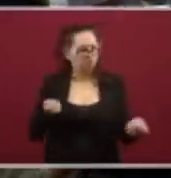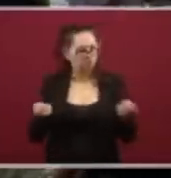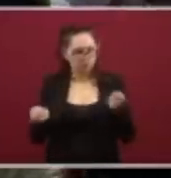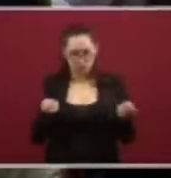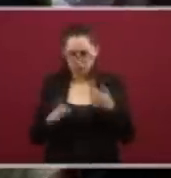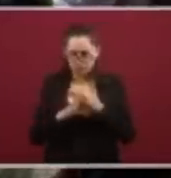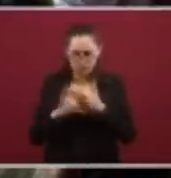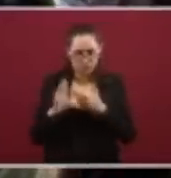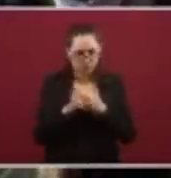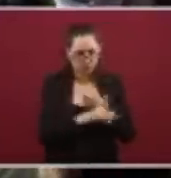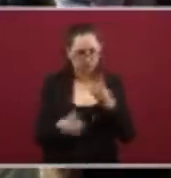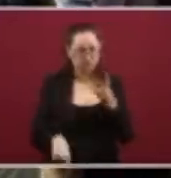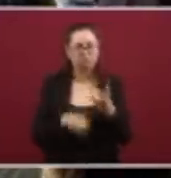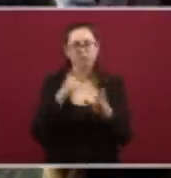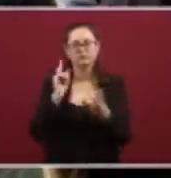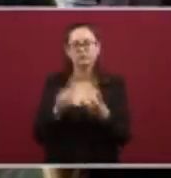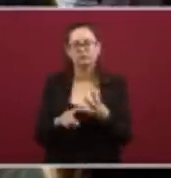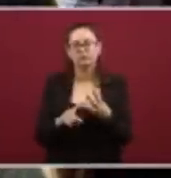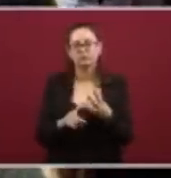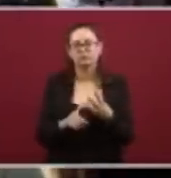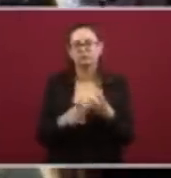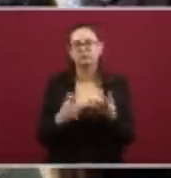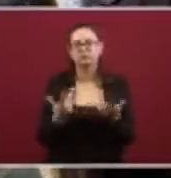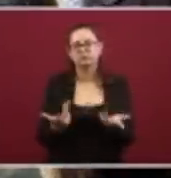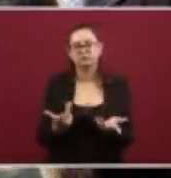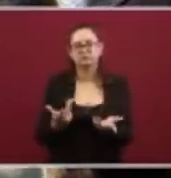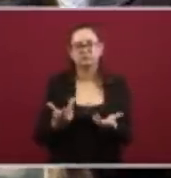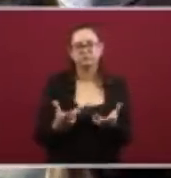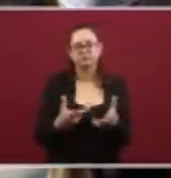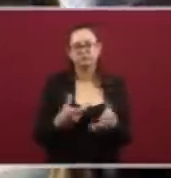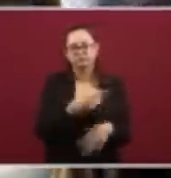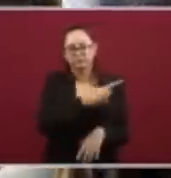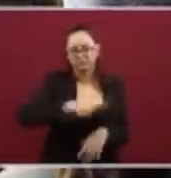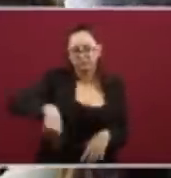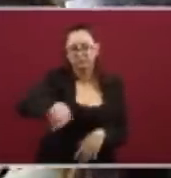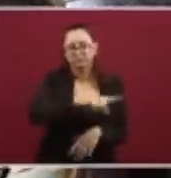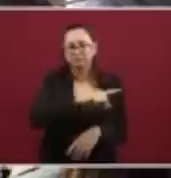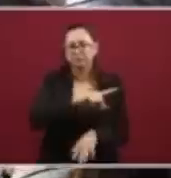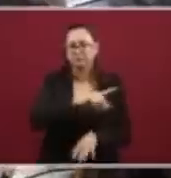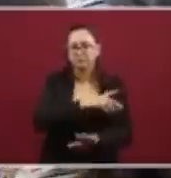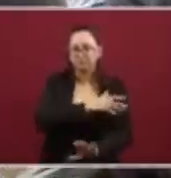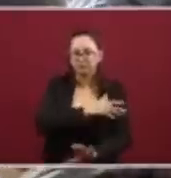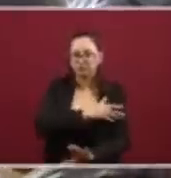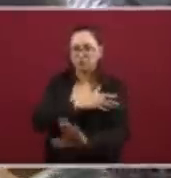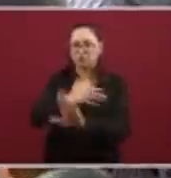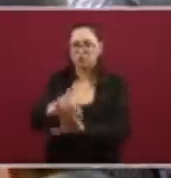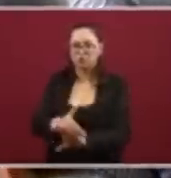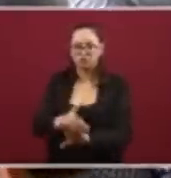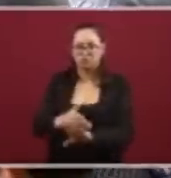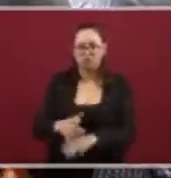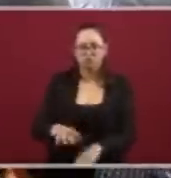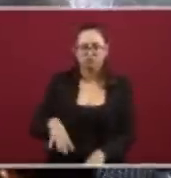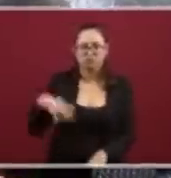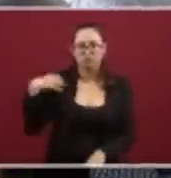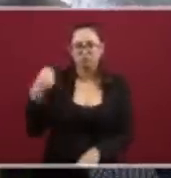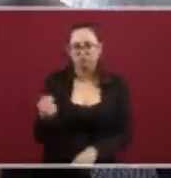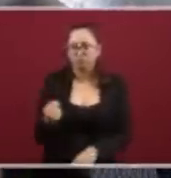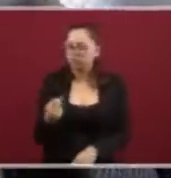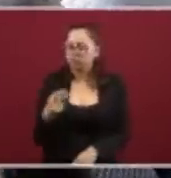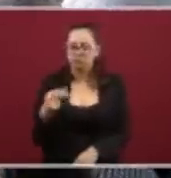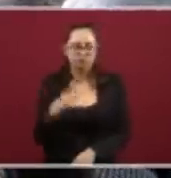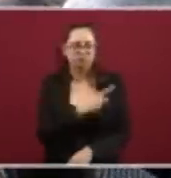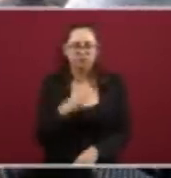fuerza para que no y se cometan arbitrariedades es un